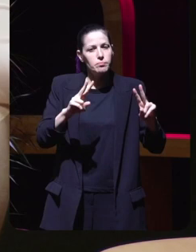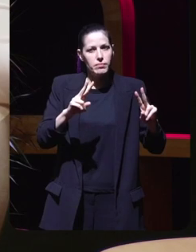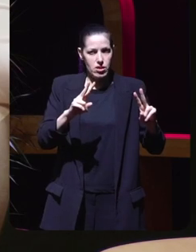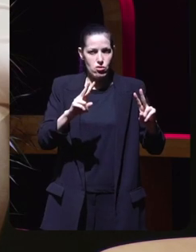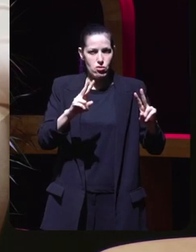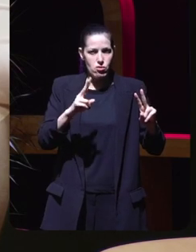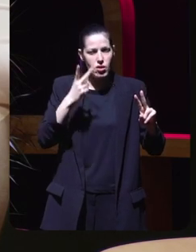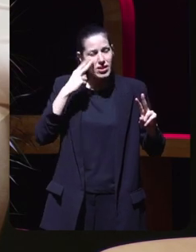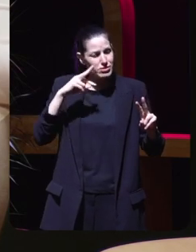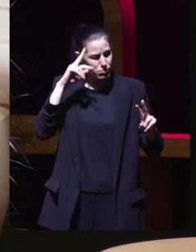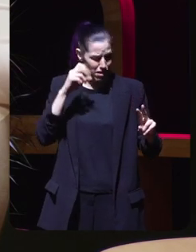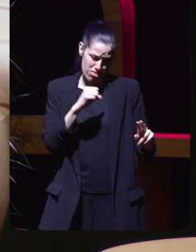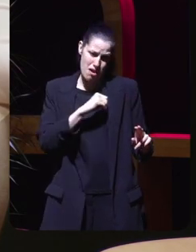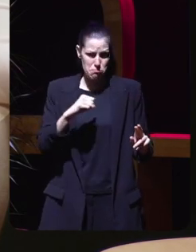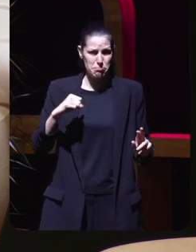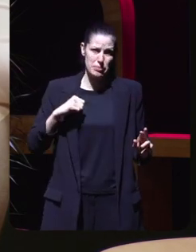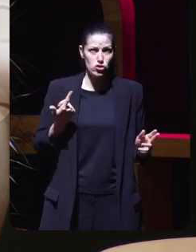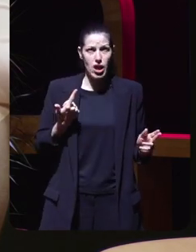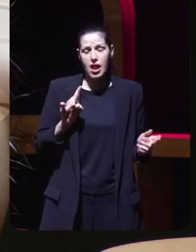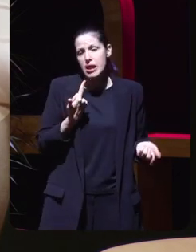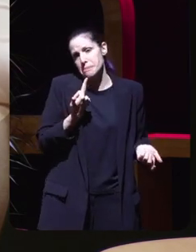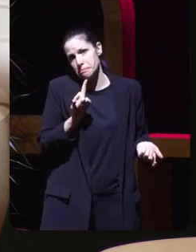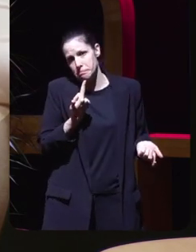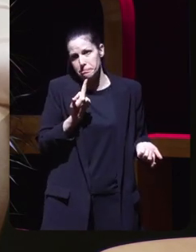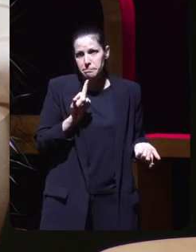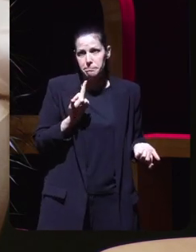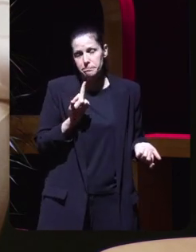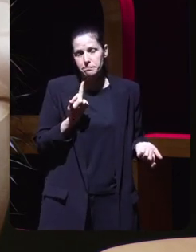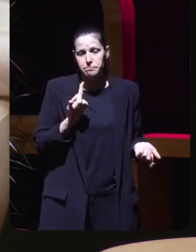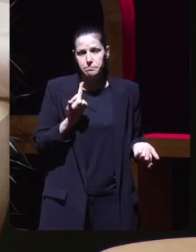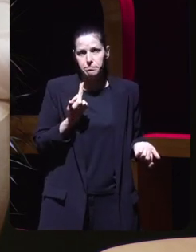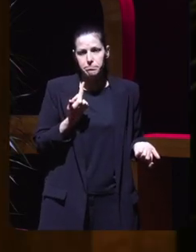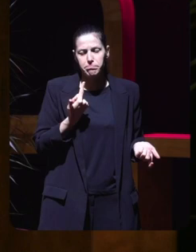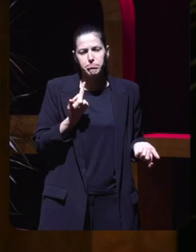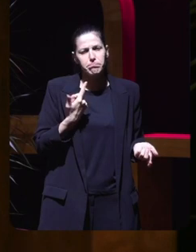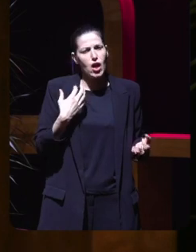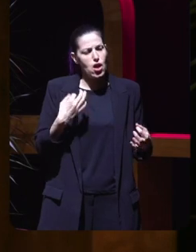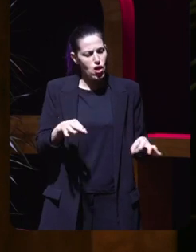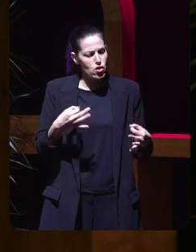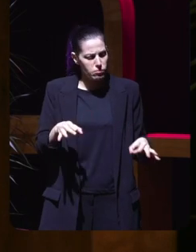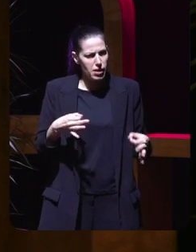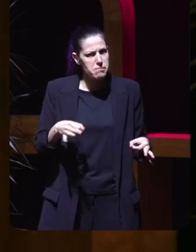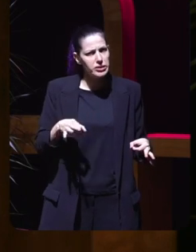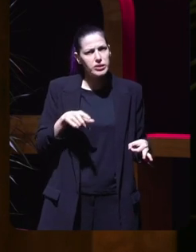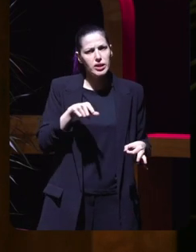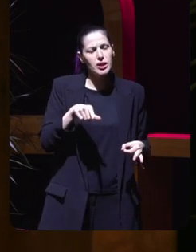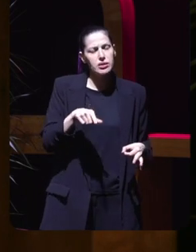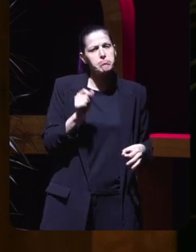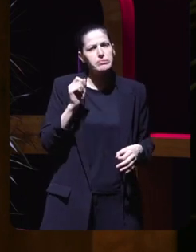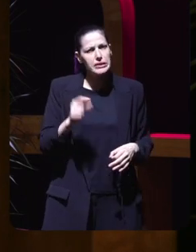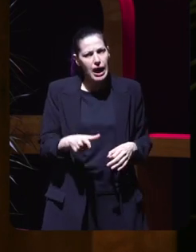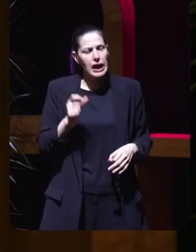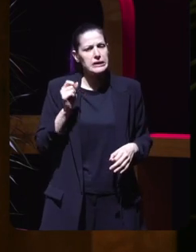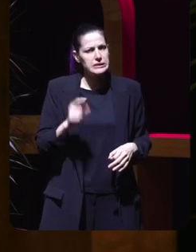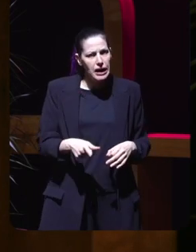a mi experiencia personal No digo que sea pues bueno sí que adoeta ser o usual no